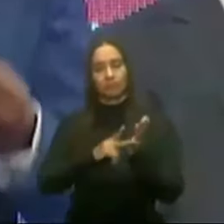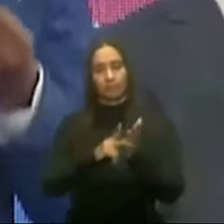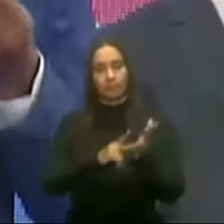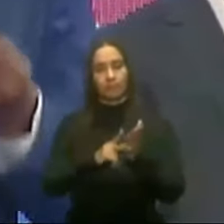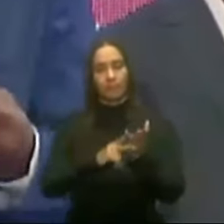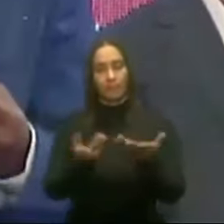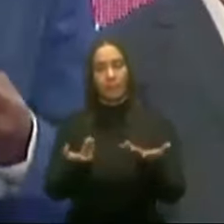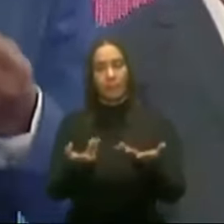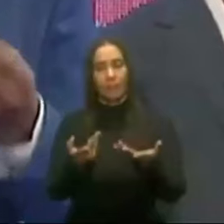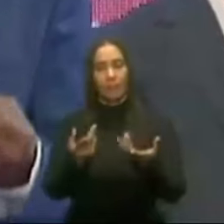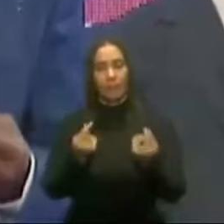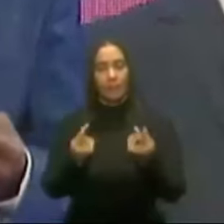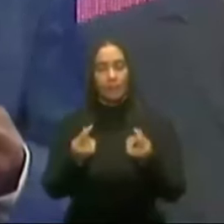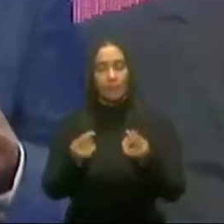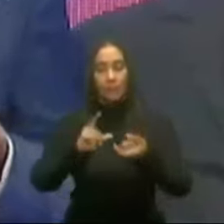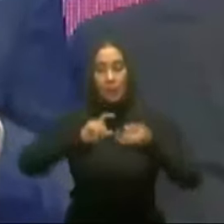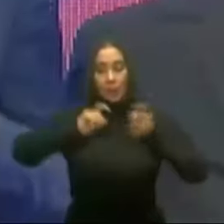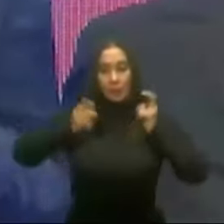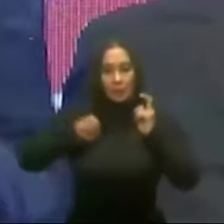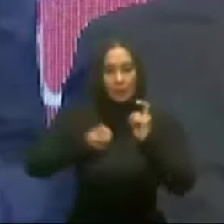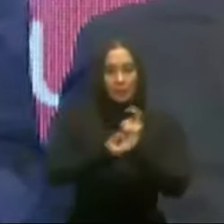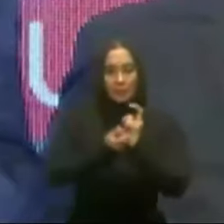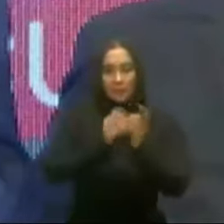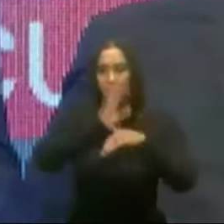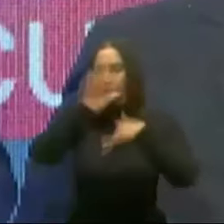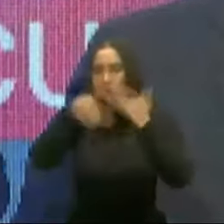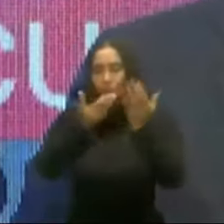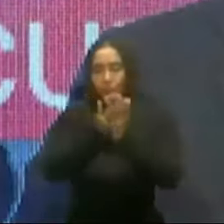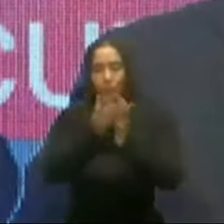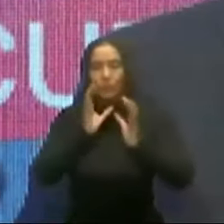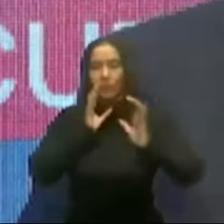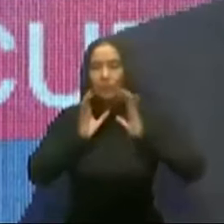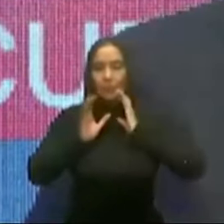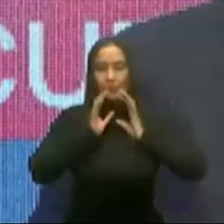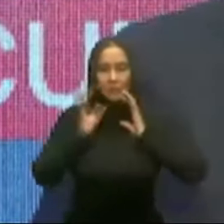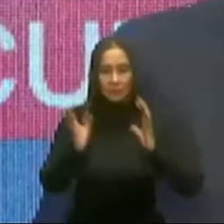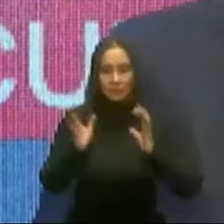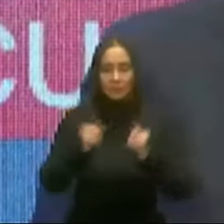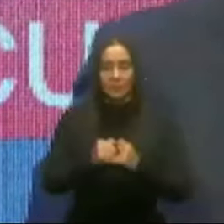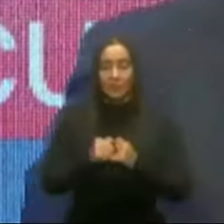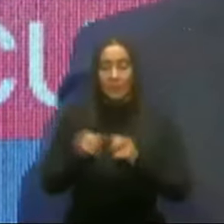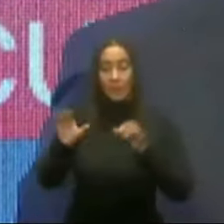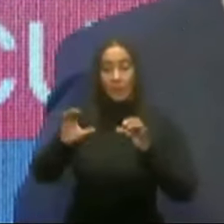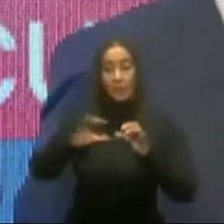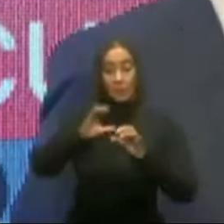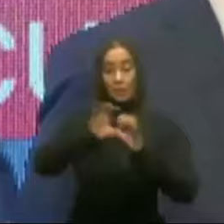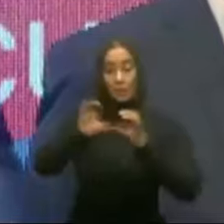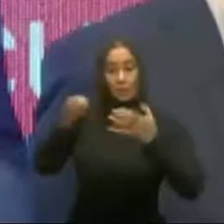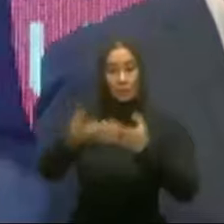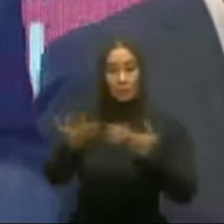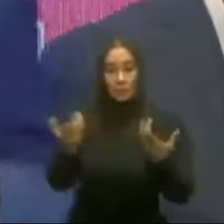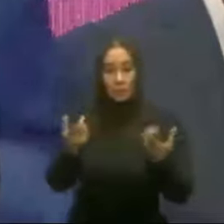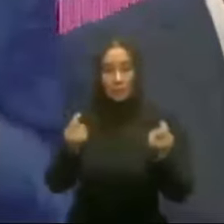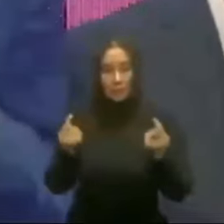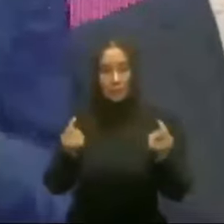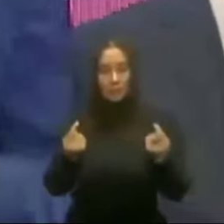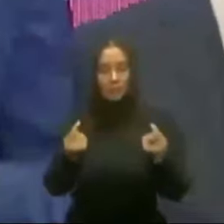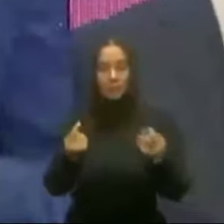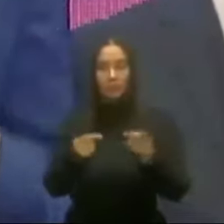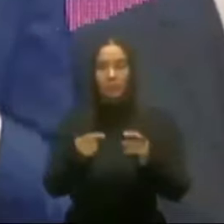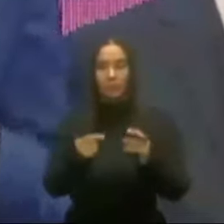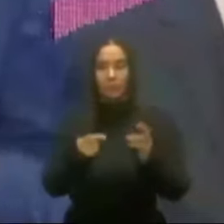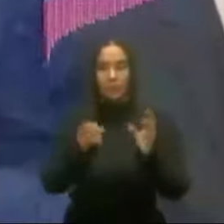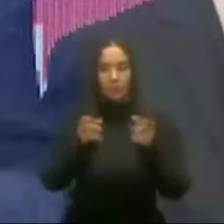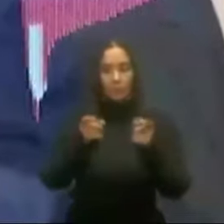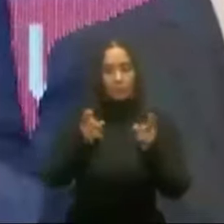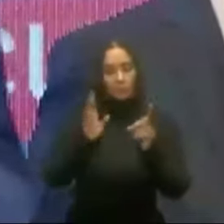Que ha cambiado el paradigma de la comunicación. Y lo que la Comisión ha hecho es regularlo desde el